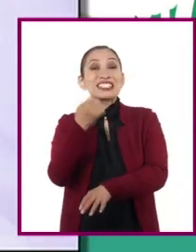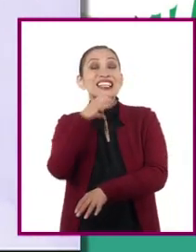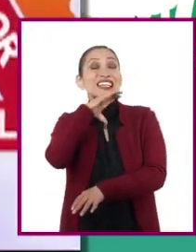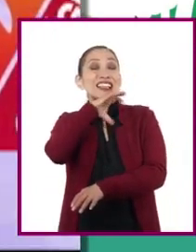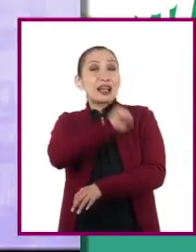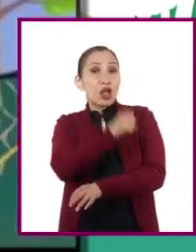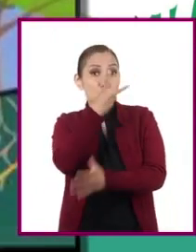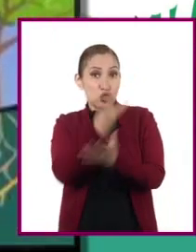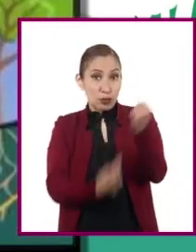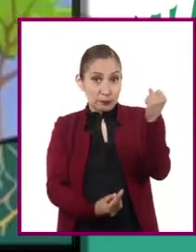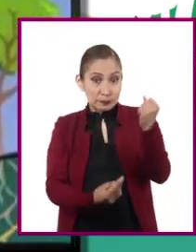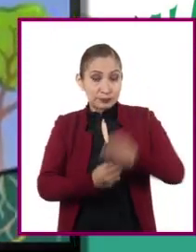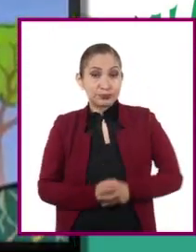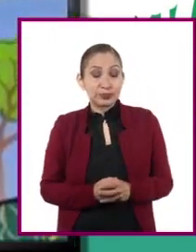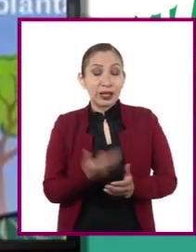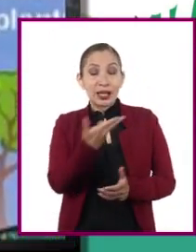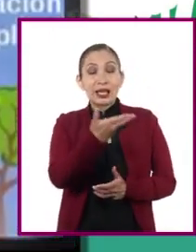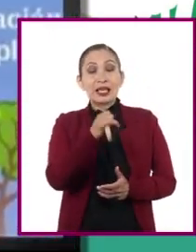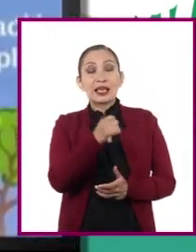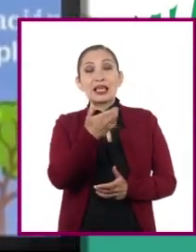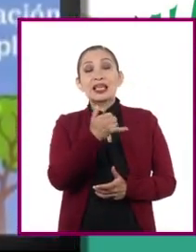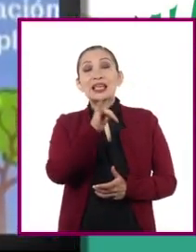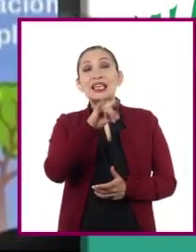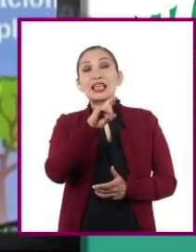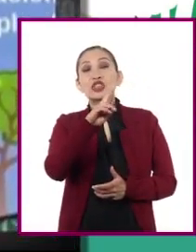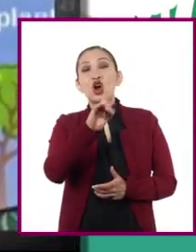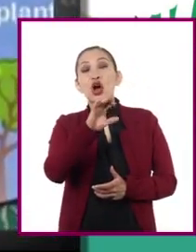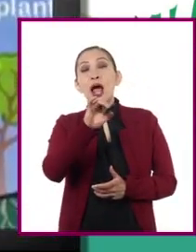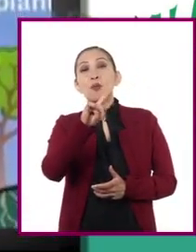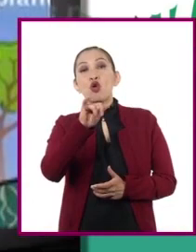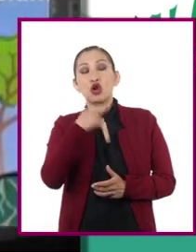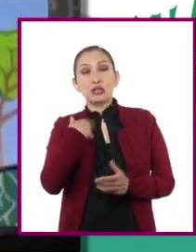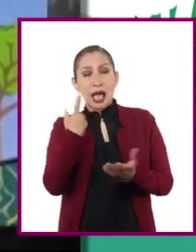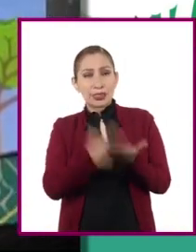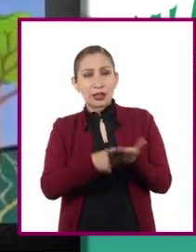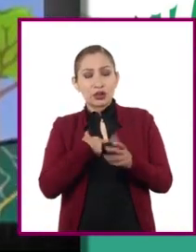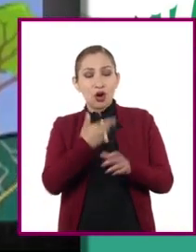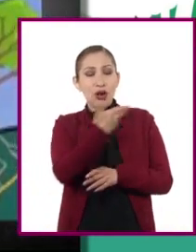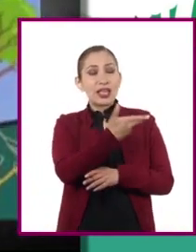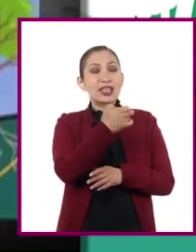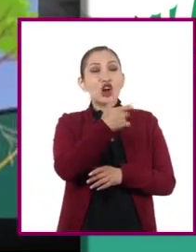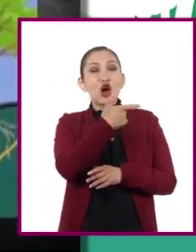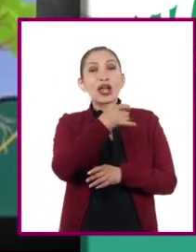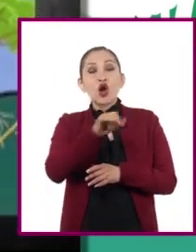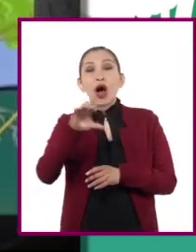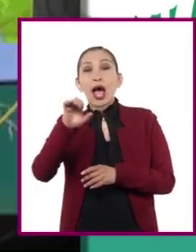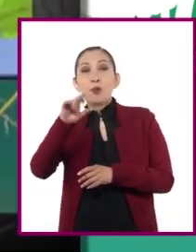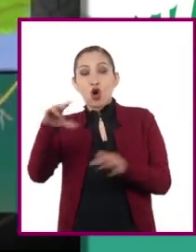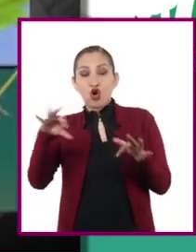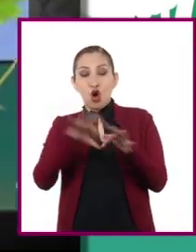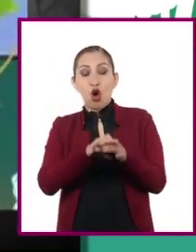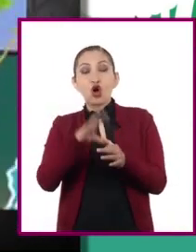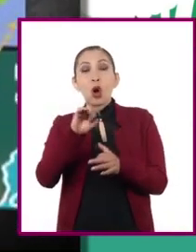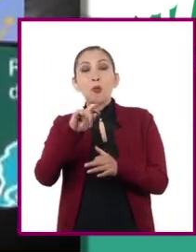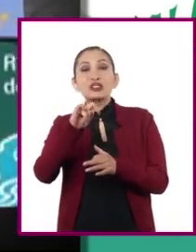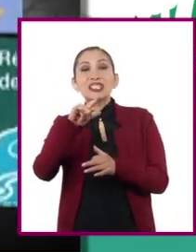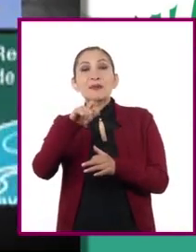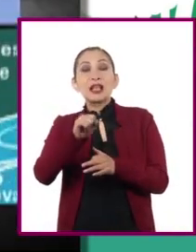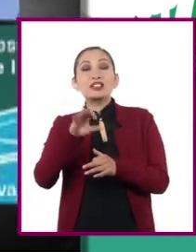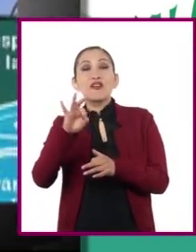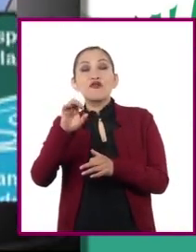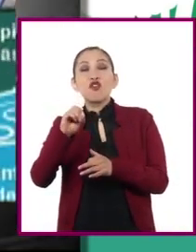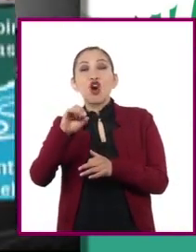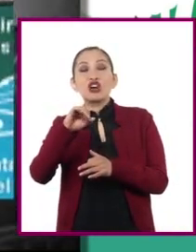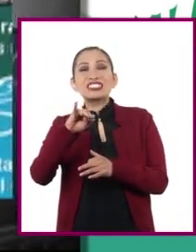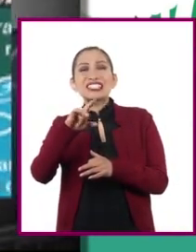calor. Los hidrocarburos son compuestos orgánicos formados por hidrógeno y carbono y reciben el nombre de combustibles